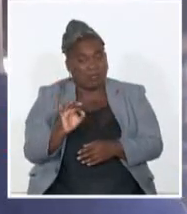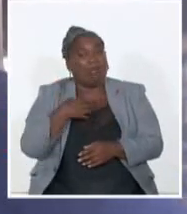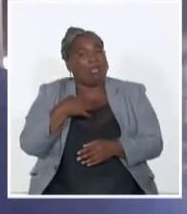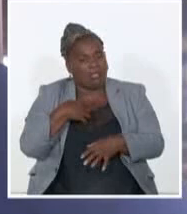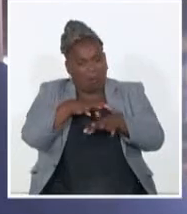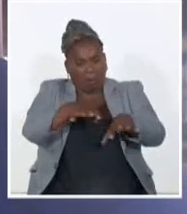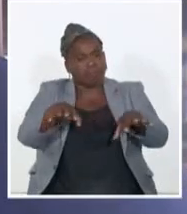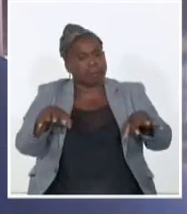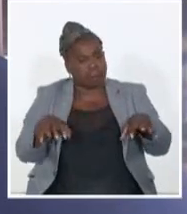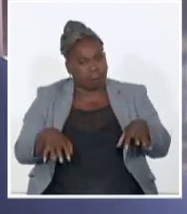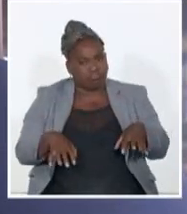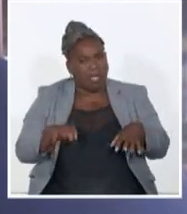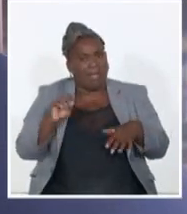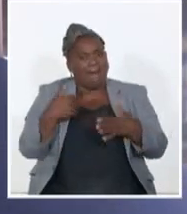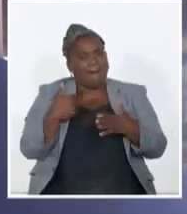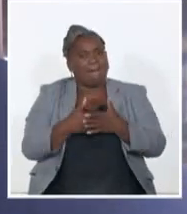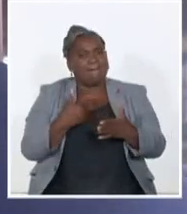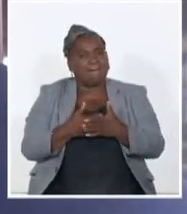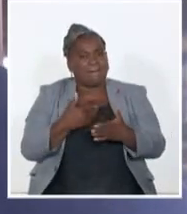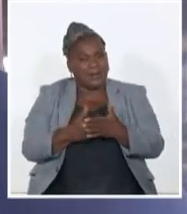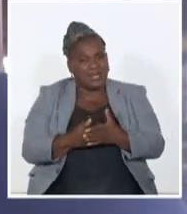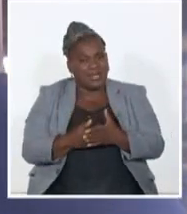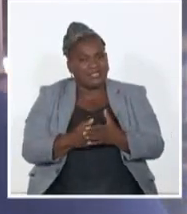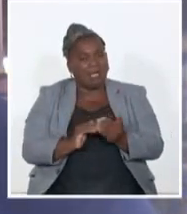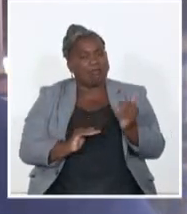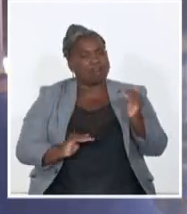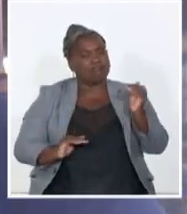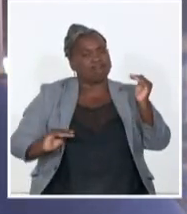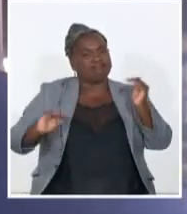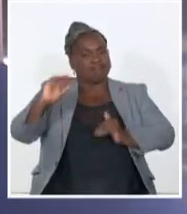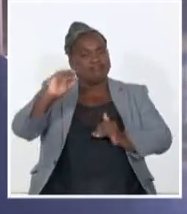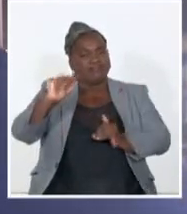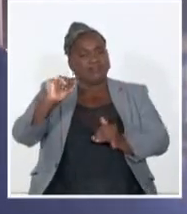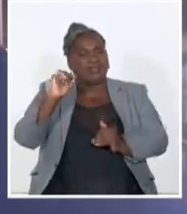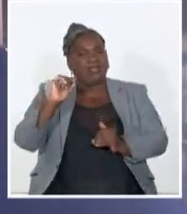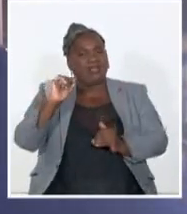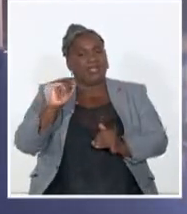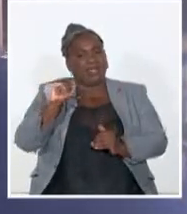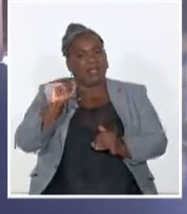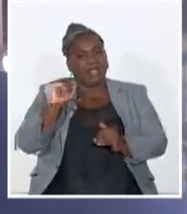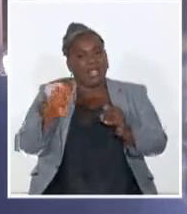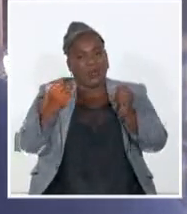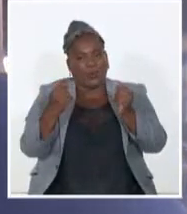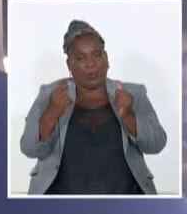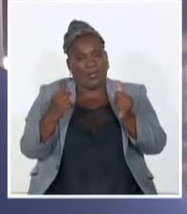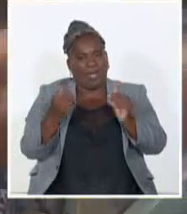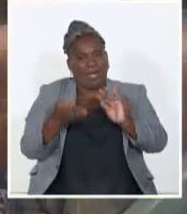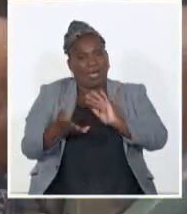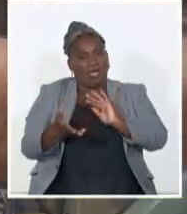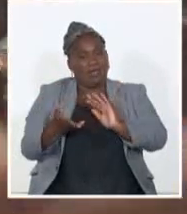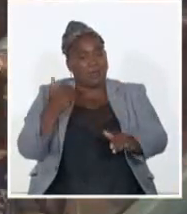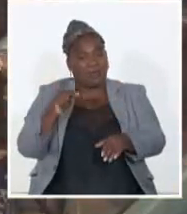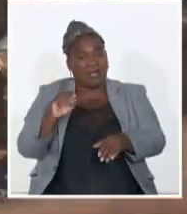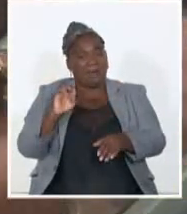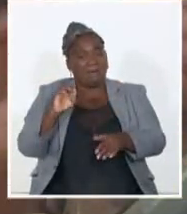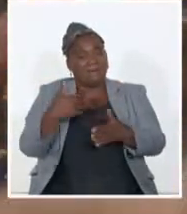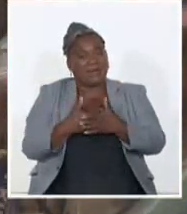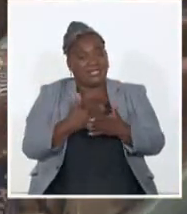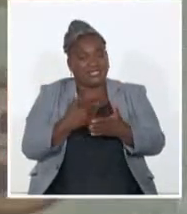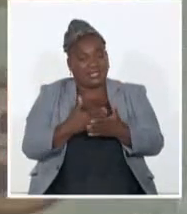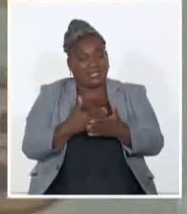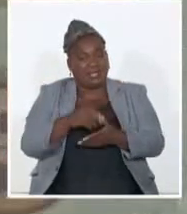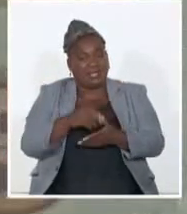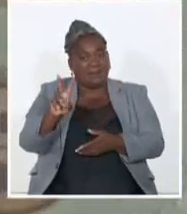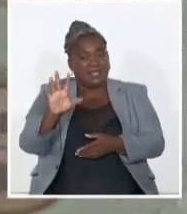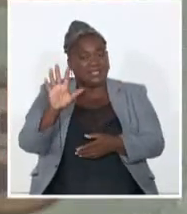para a la empresa darle un salto en la parte económica para la recuperación. De la empresa. Con 25 años